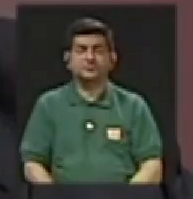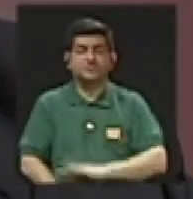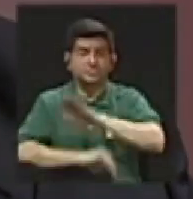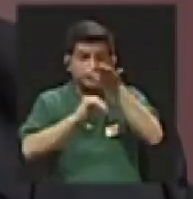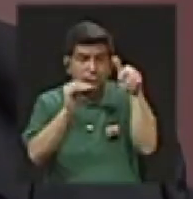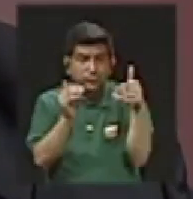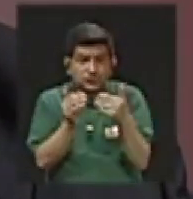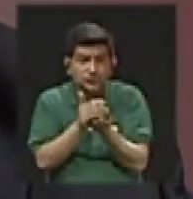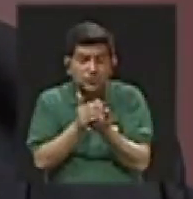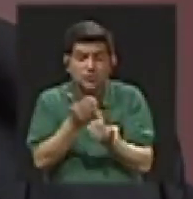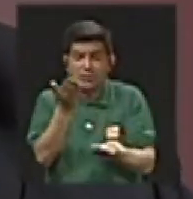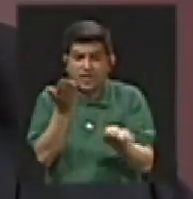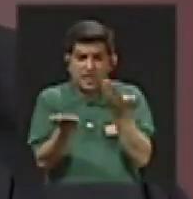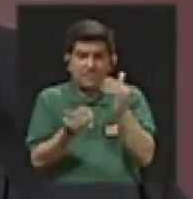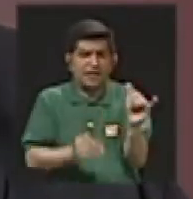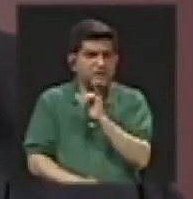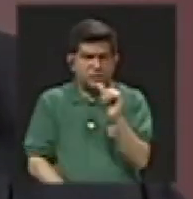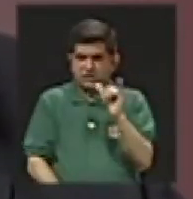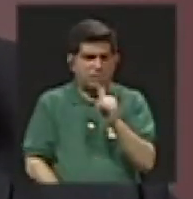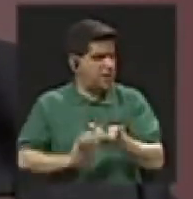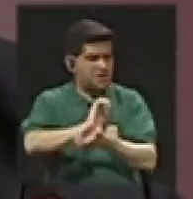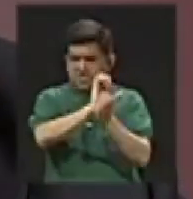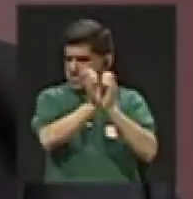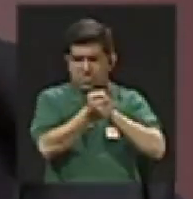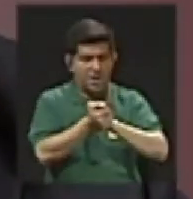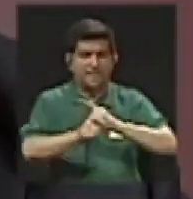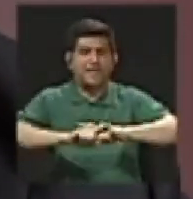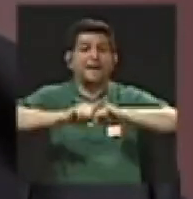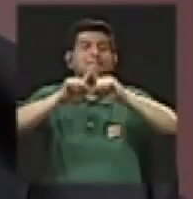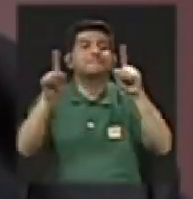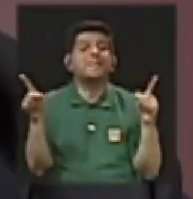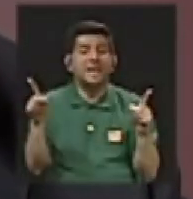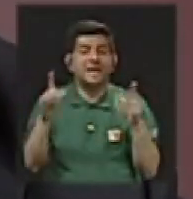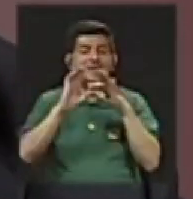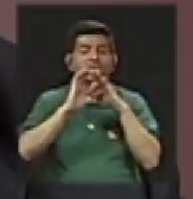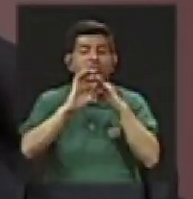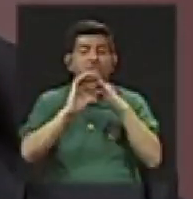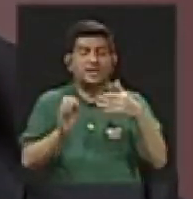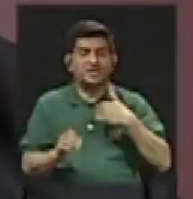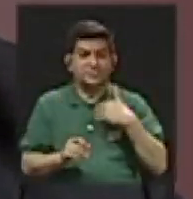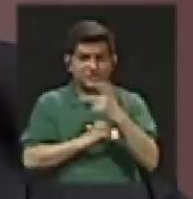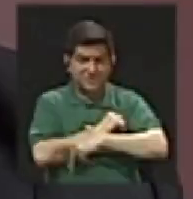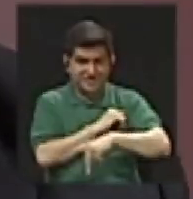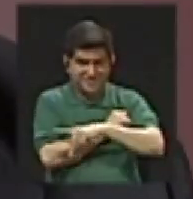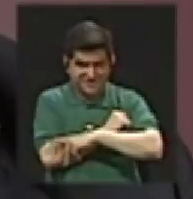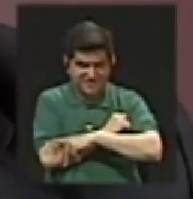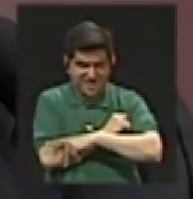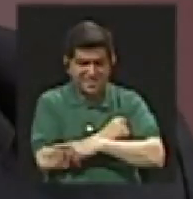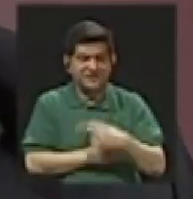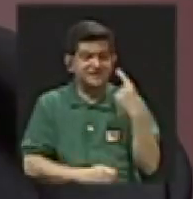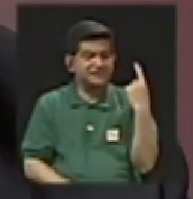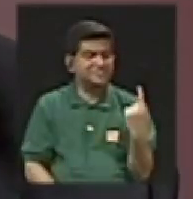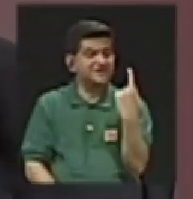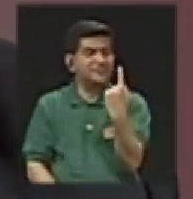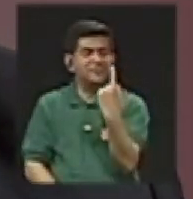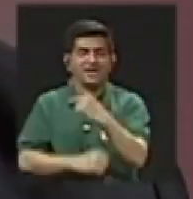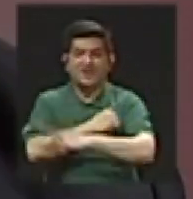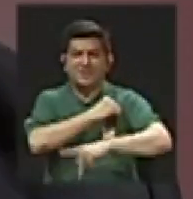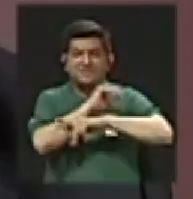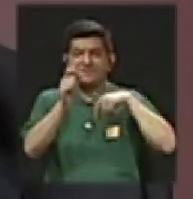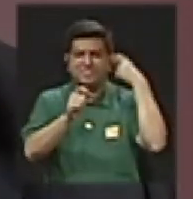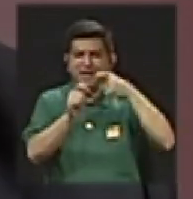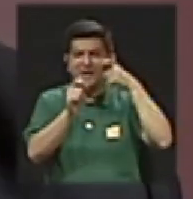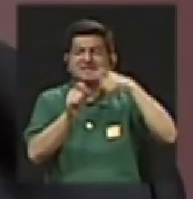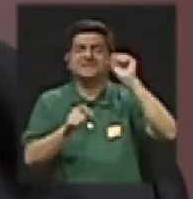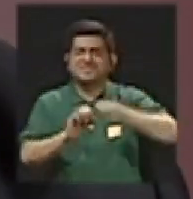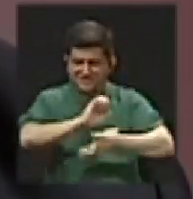total de la balanza es la misma, eso no cambia. Pero la relación que tiene el país con cada país específico, eso